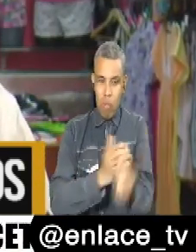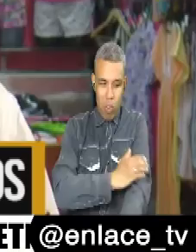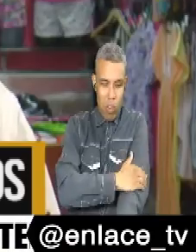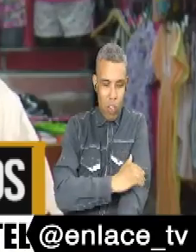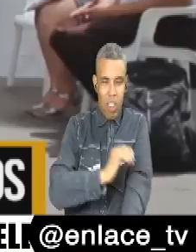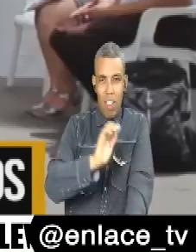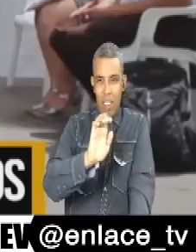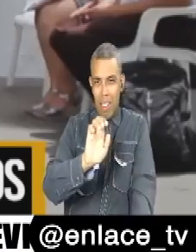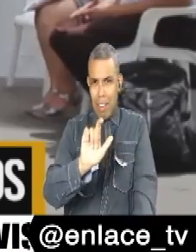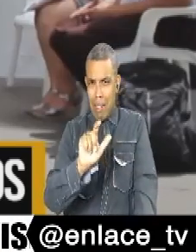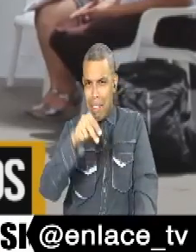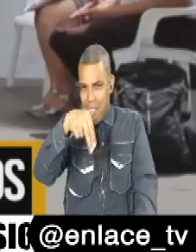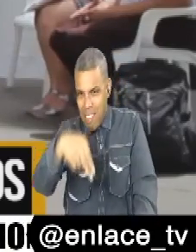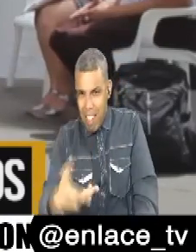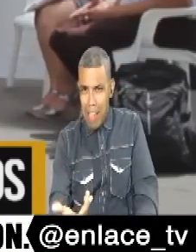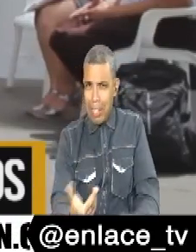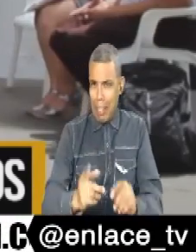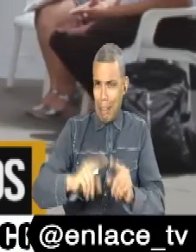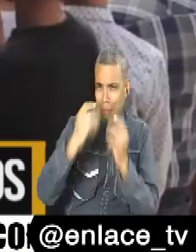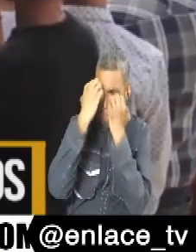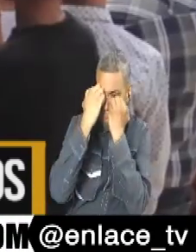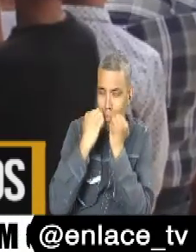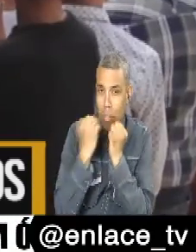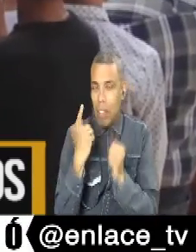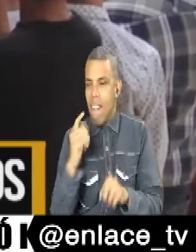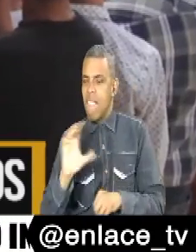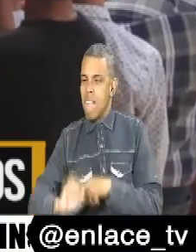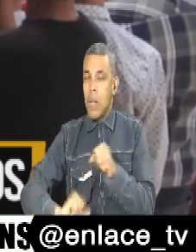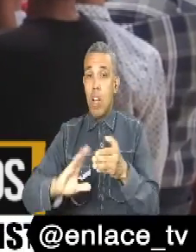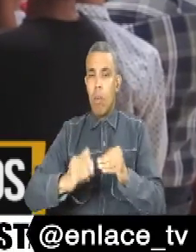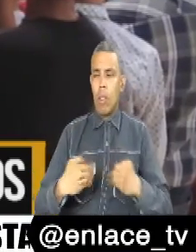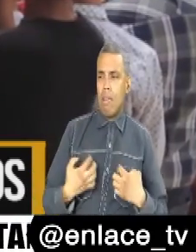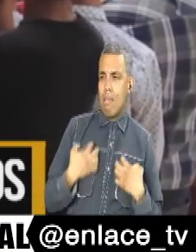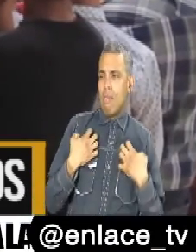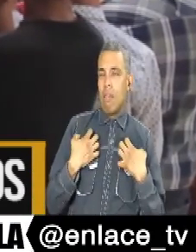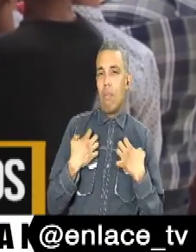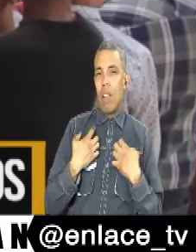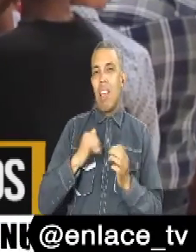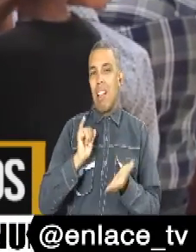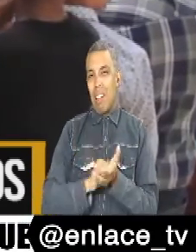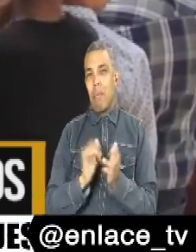como legales. Esas denuncias se conocieron en el marco del Comité Transicional para la Paz.